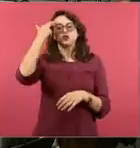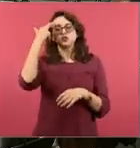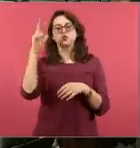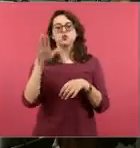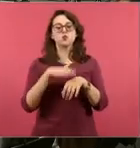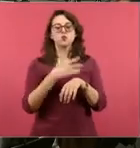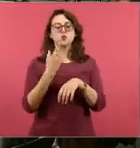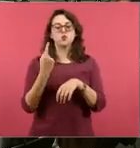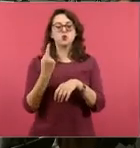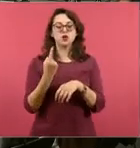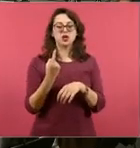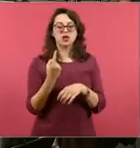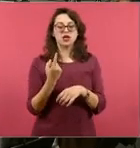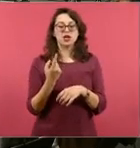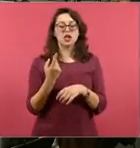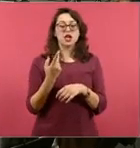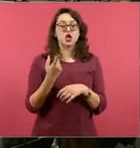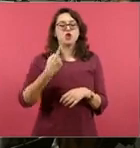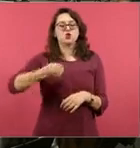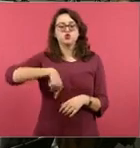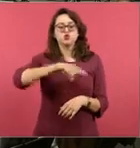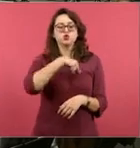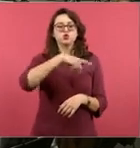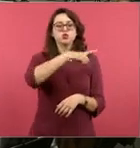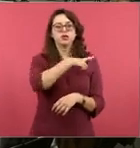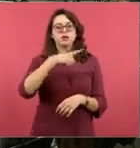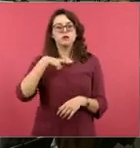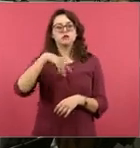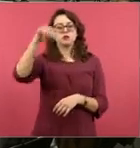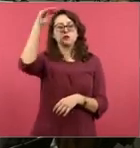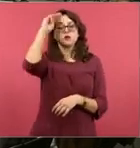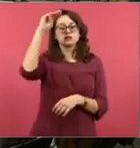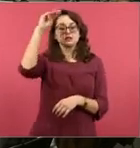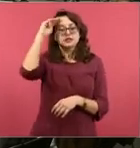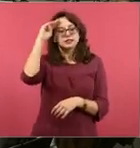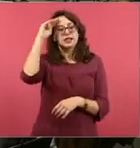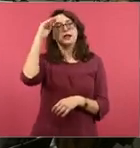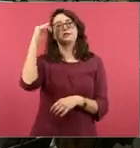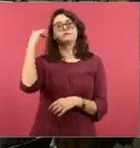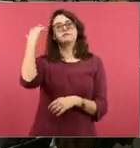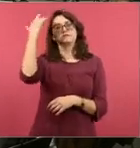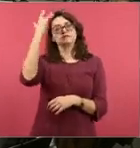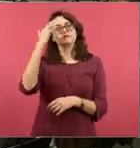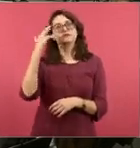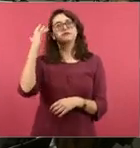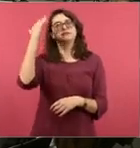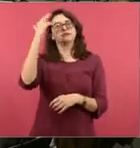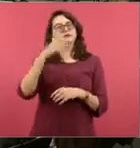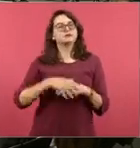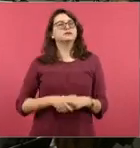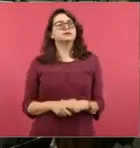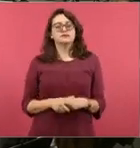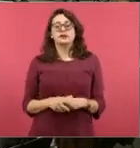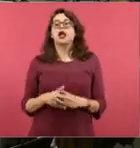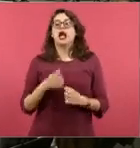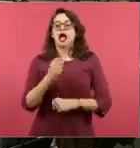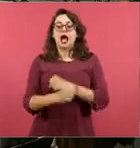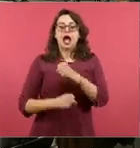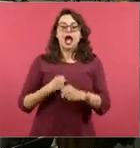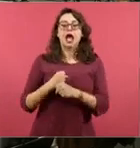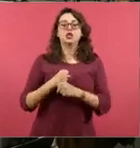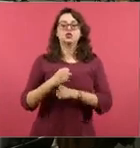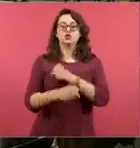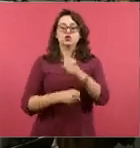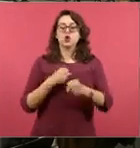relación a cómo, si hacemos un pequeño ejercicio reflexivo, siempre a lo largo de nuestra vida vamos a tener